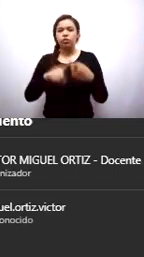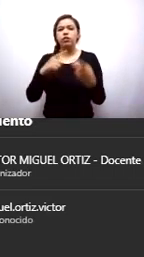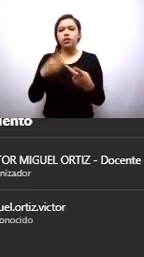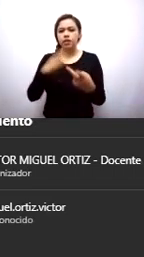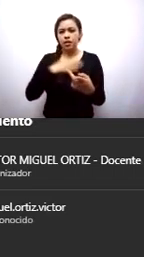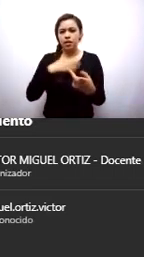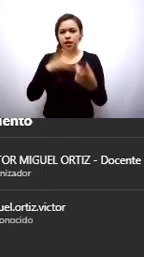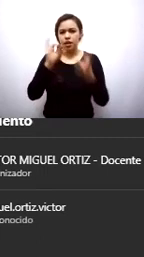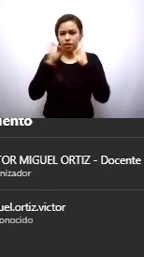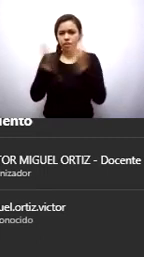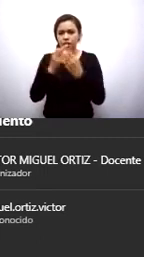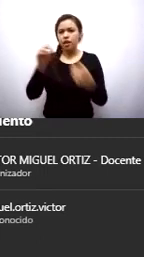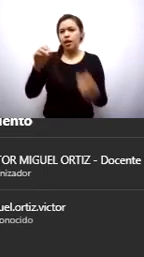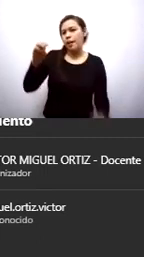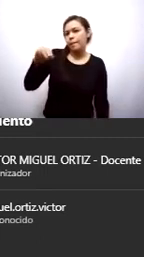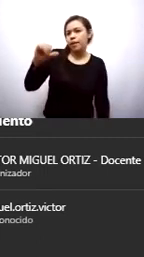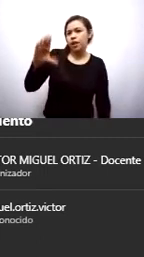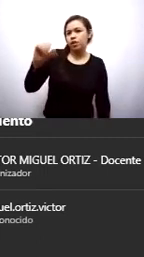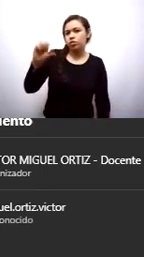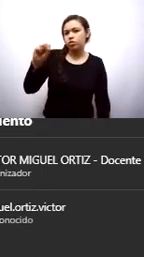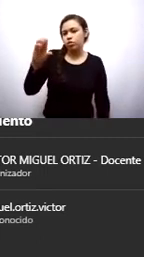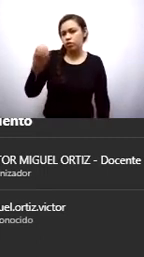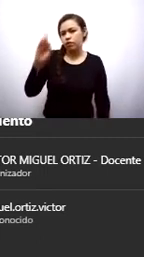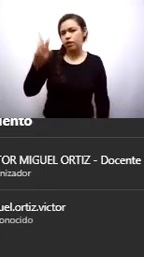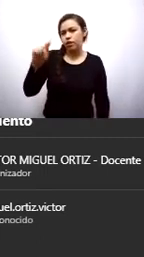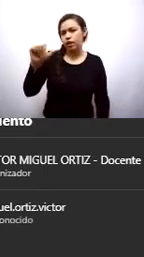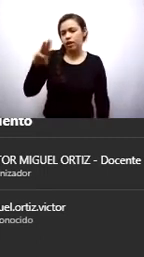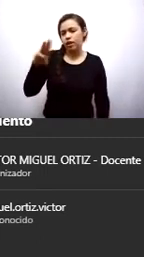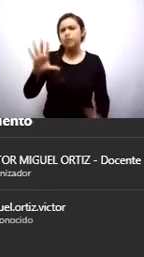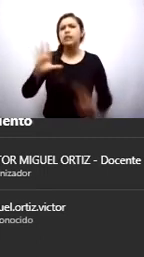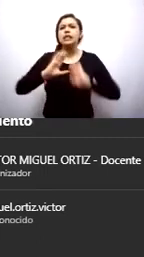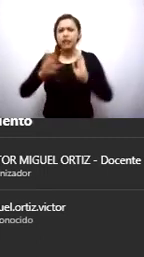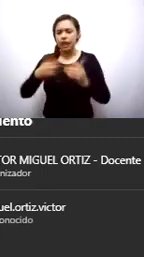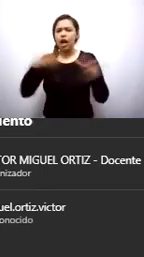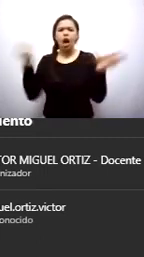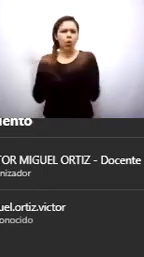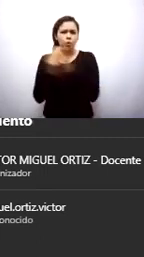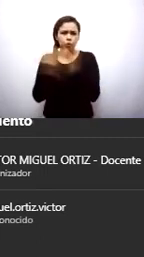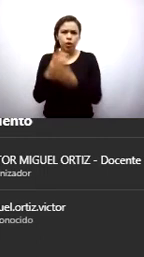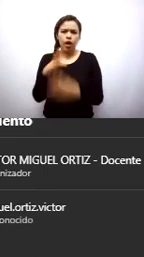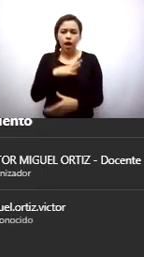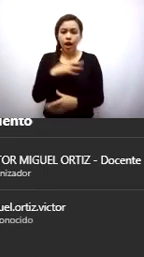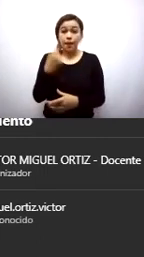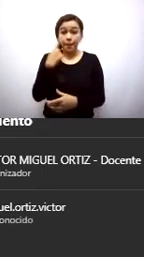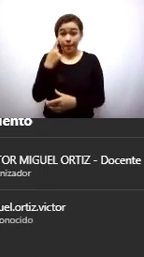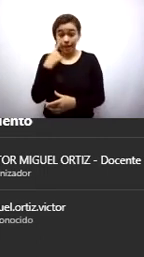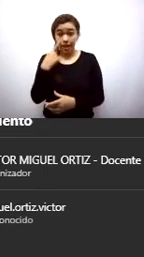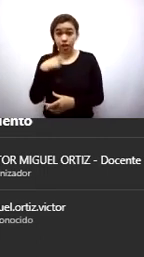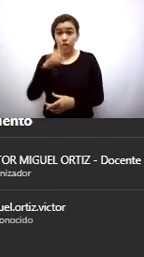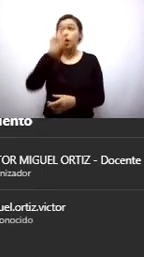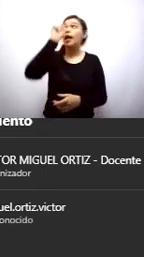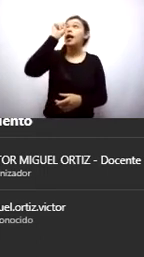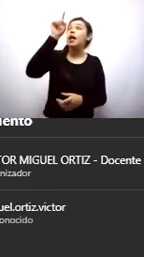Microsoft Teams. ¿Qué beneficios tienen? Bueno, supongamos que ya estamos justamente en la clase. Aquí yo puedo, en este icono, mostrar a